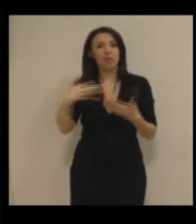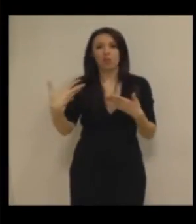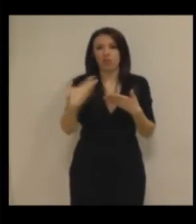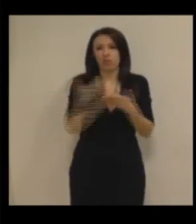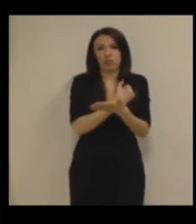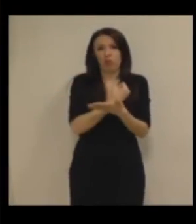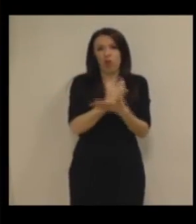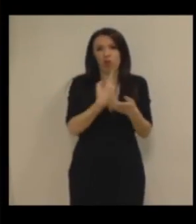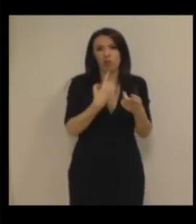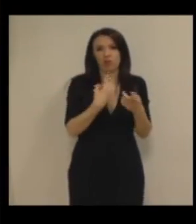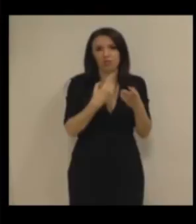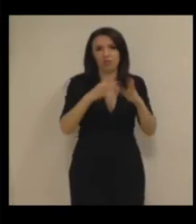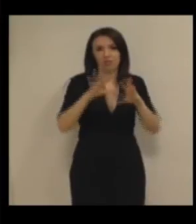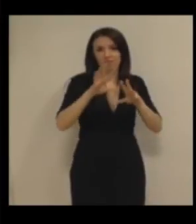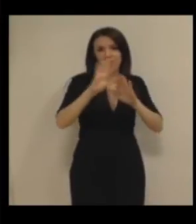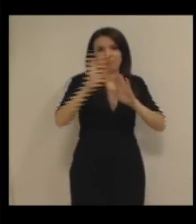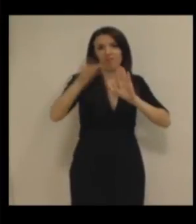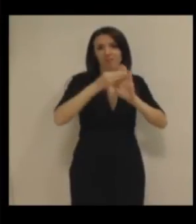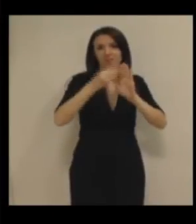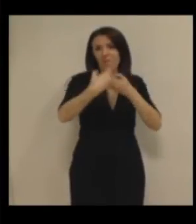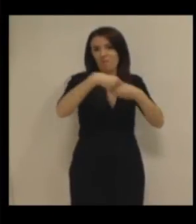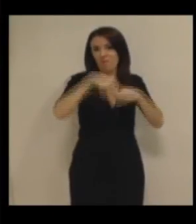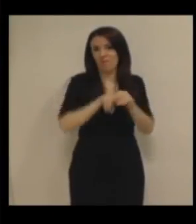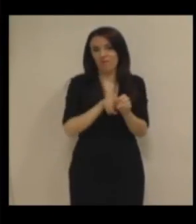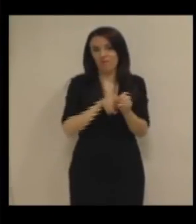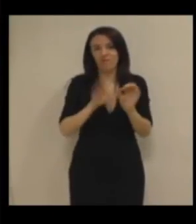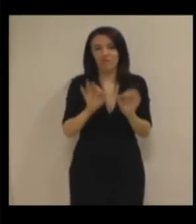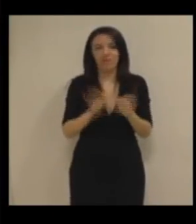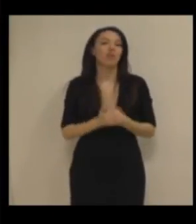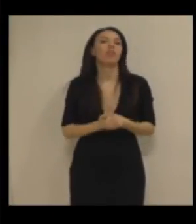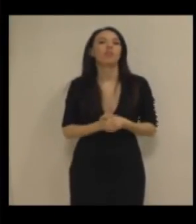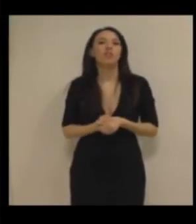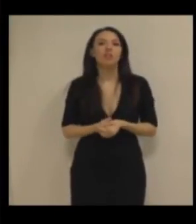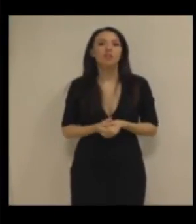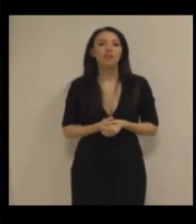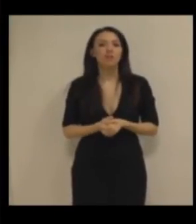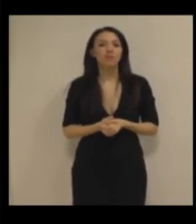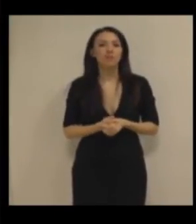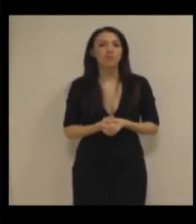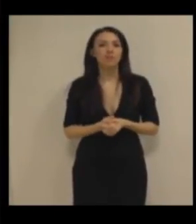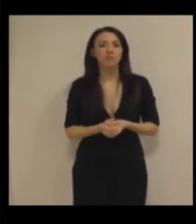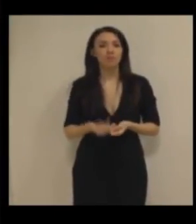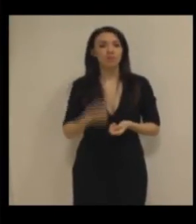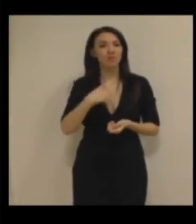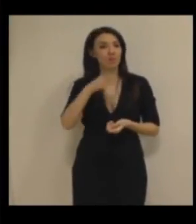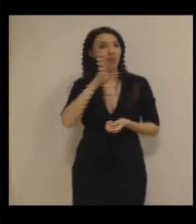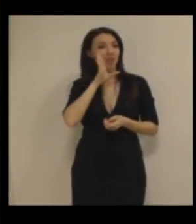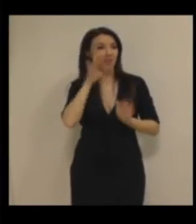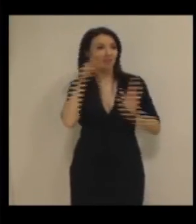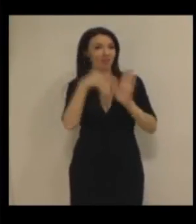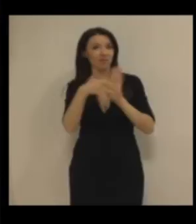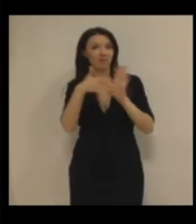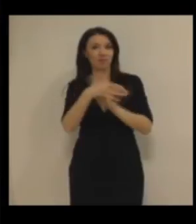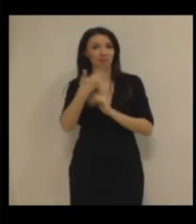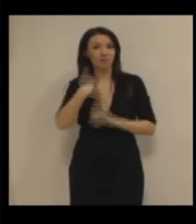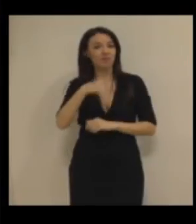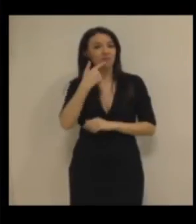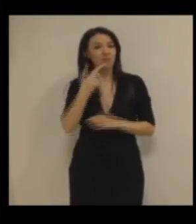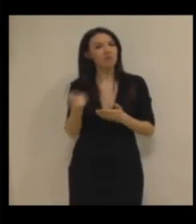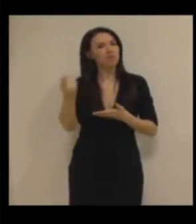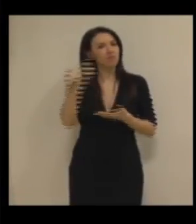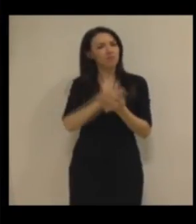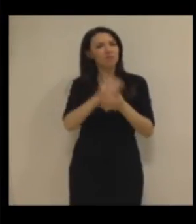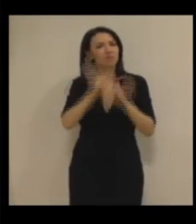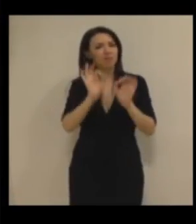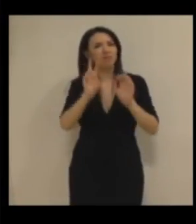todos sumamos en esta iniciativa. Sí, yo lo has comentado, Juan Carlos, insistir en